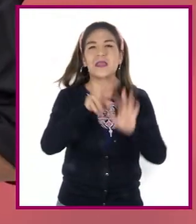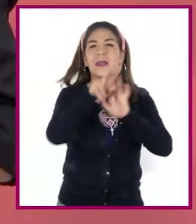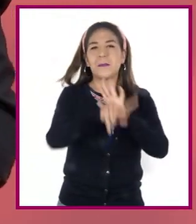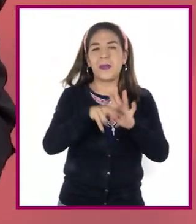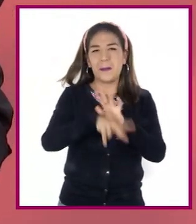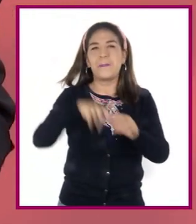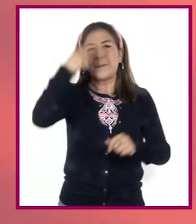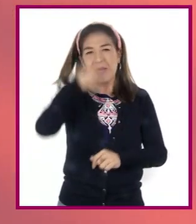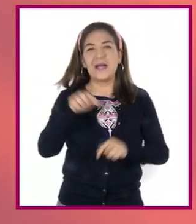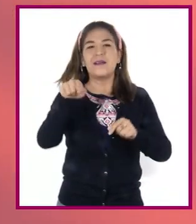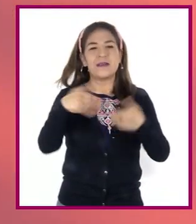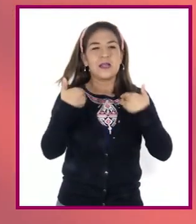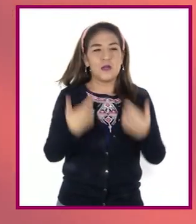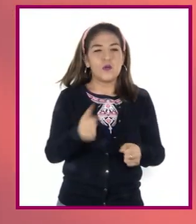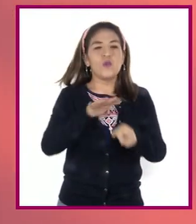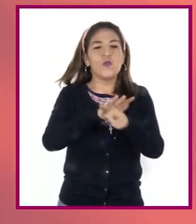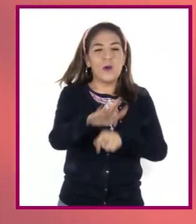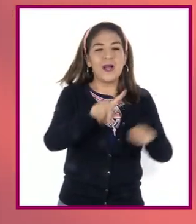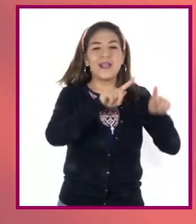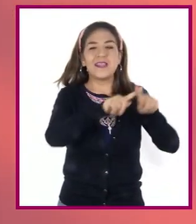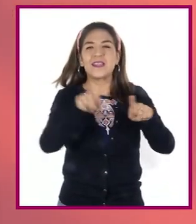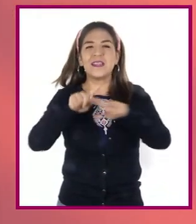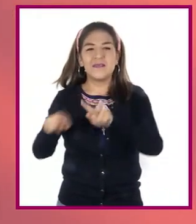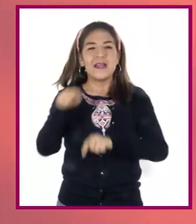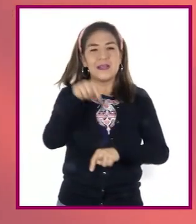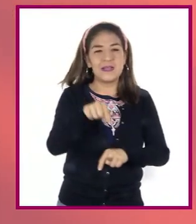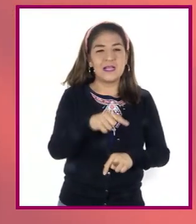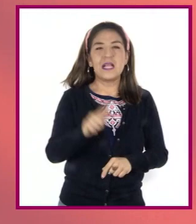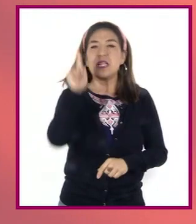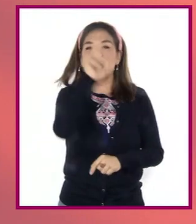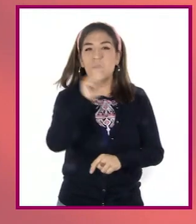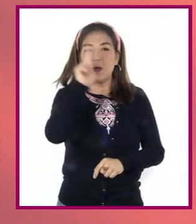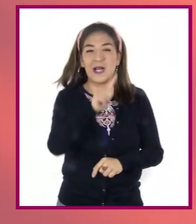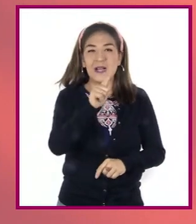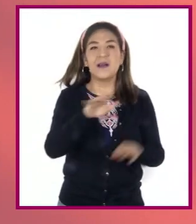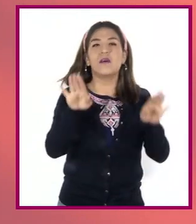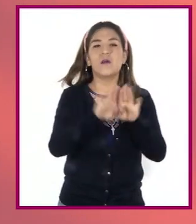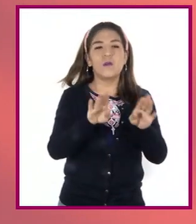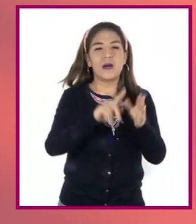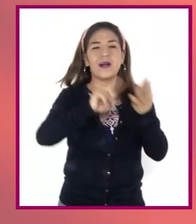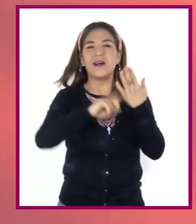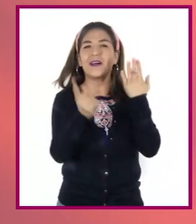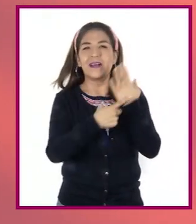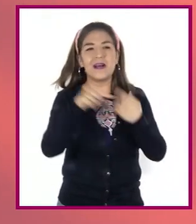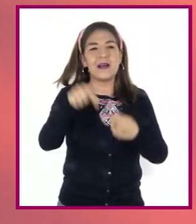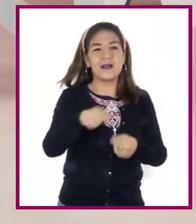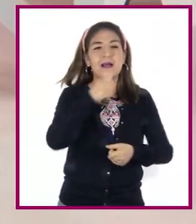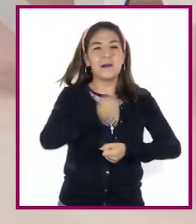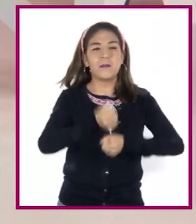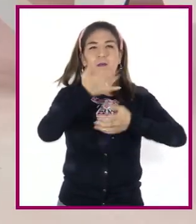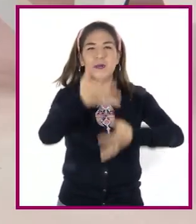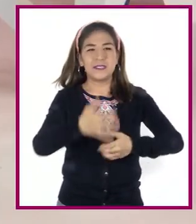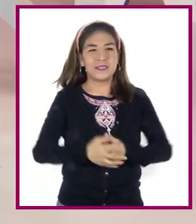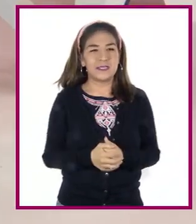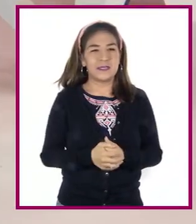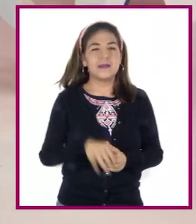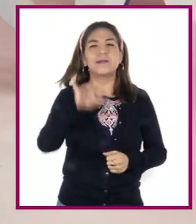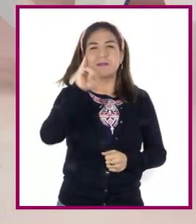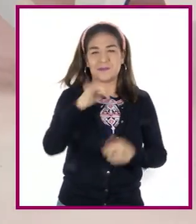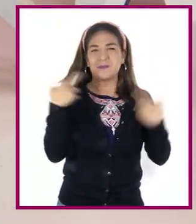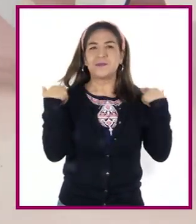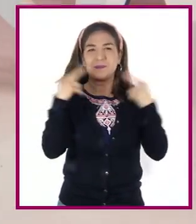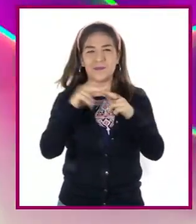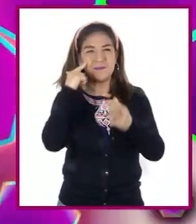para justamente entender cuál es la diferencia entre el lenguaje literal y el lenguaje figurado en la poesía? Sí,